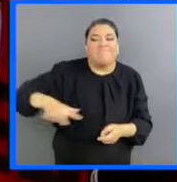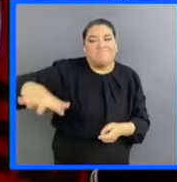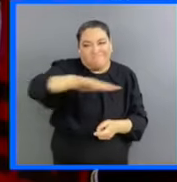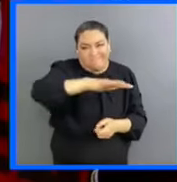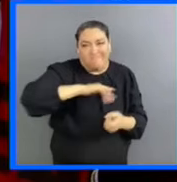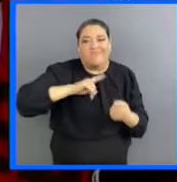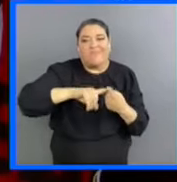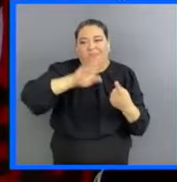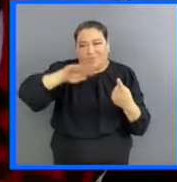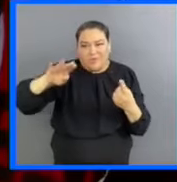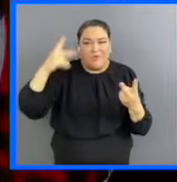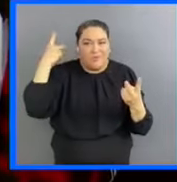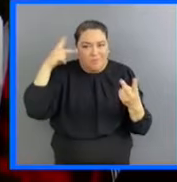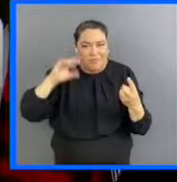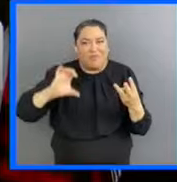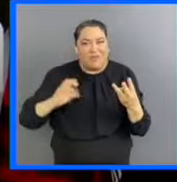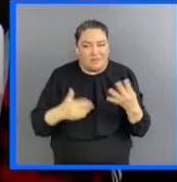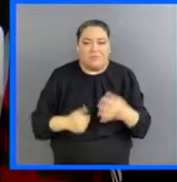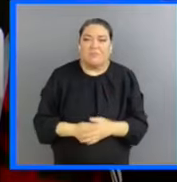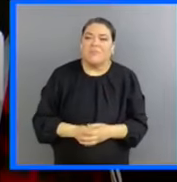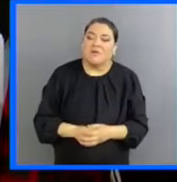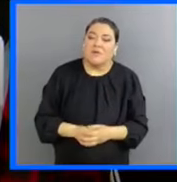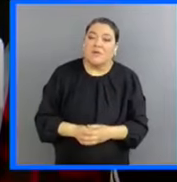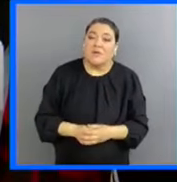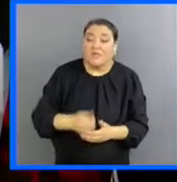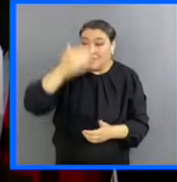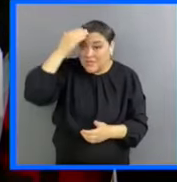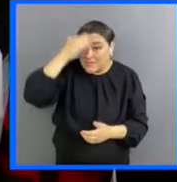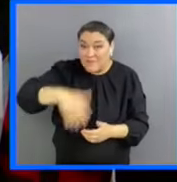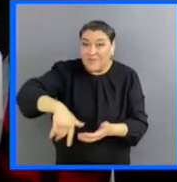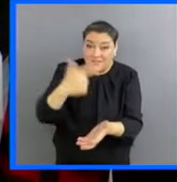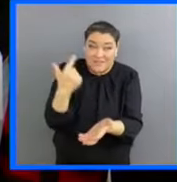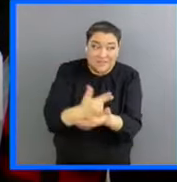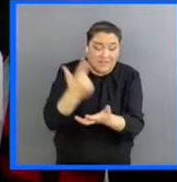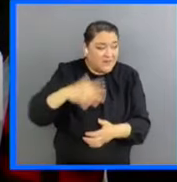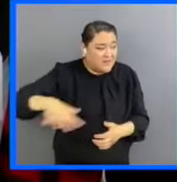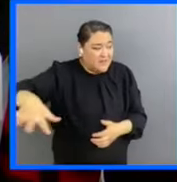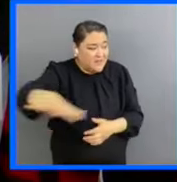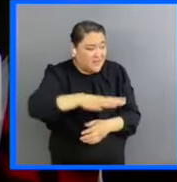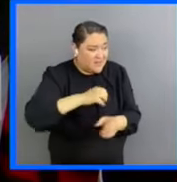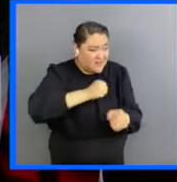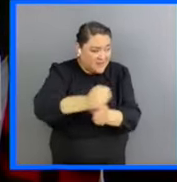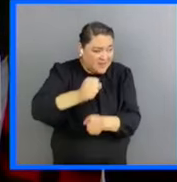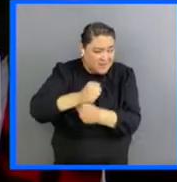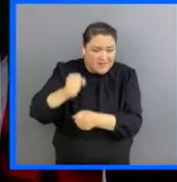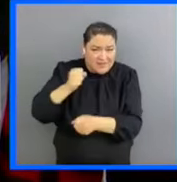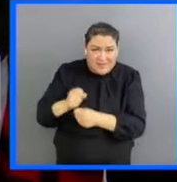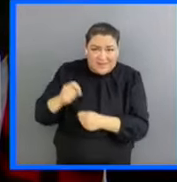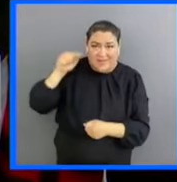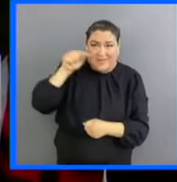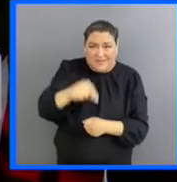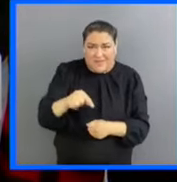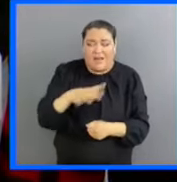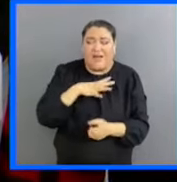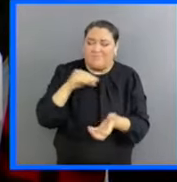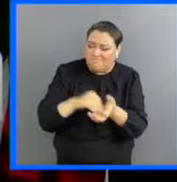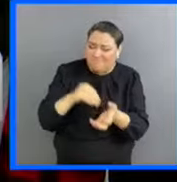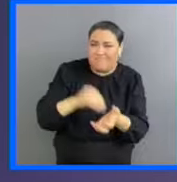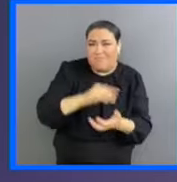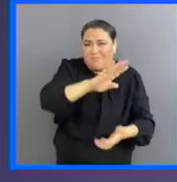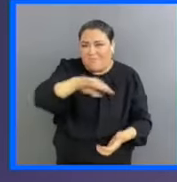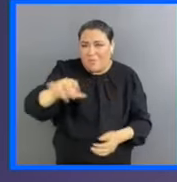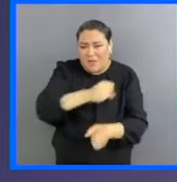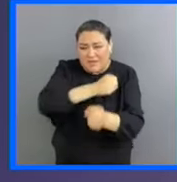Para pronunciarnos sobre la grave situación de violencia e impunidad que persiste en Michoacán y en todo el